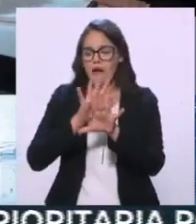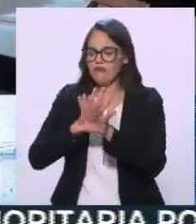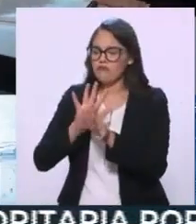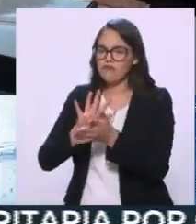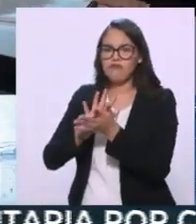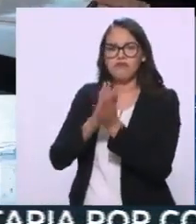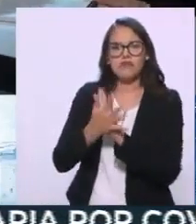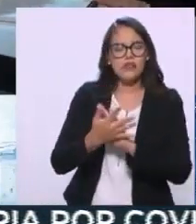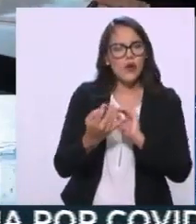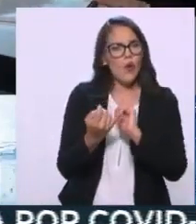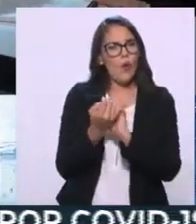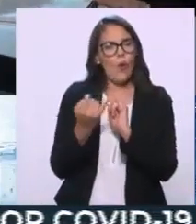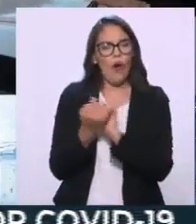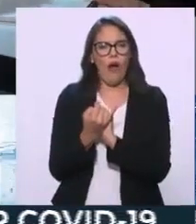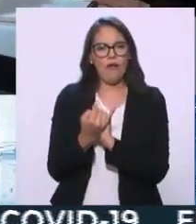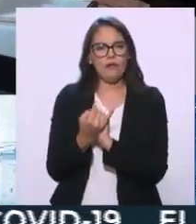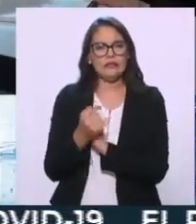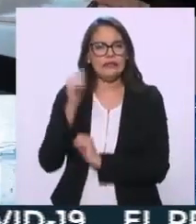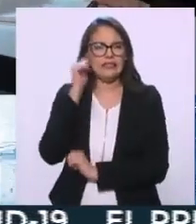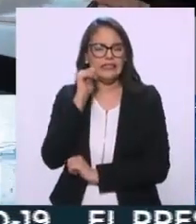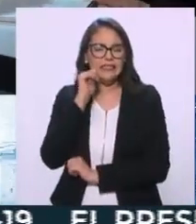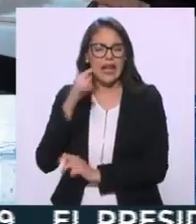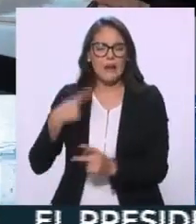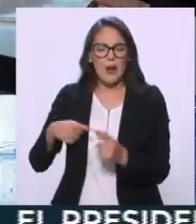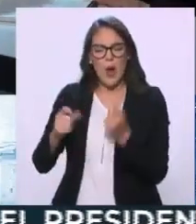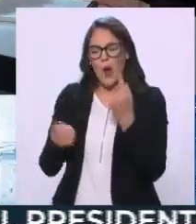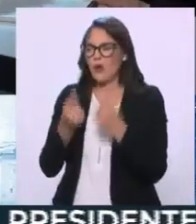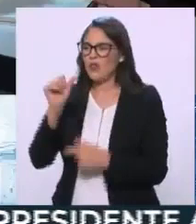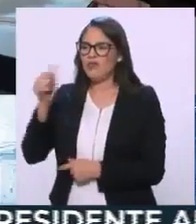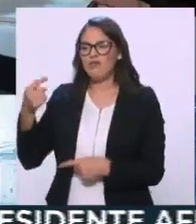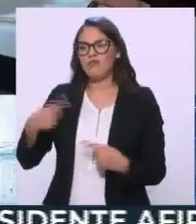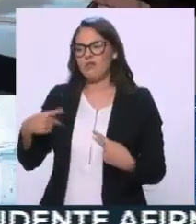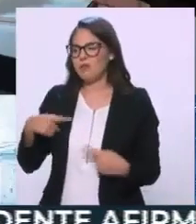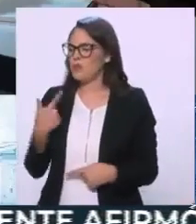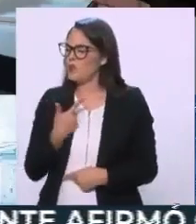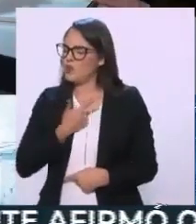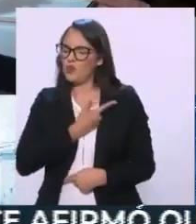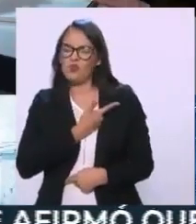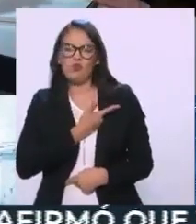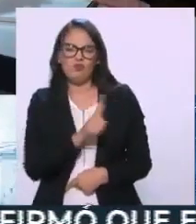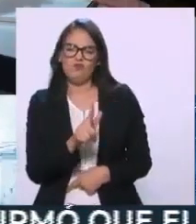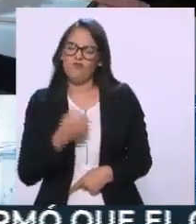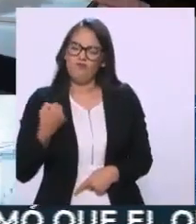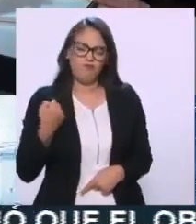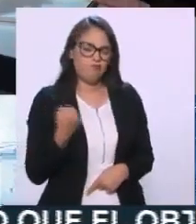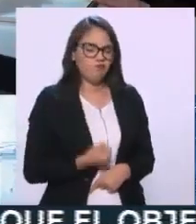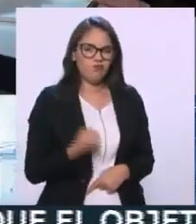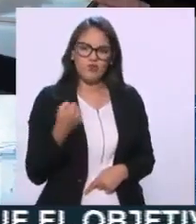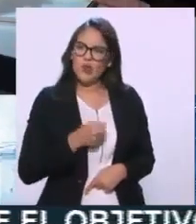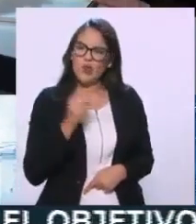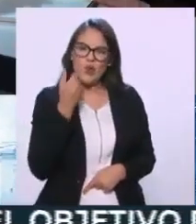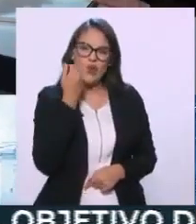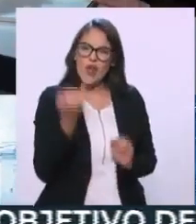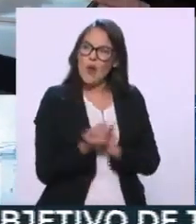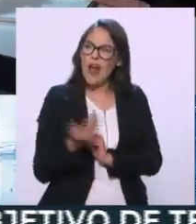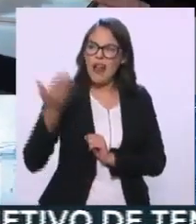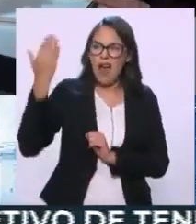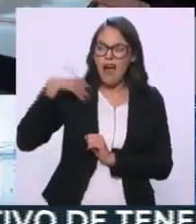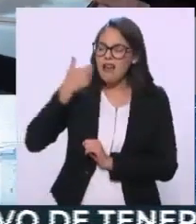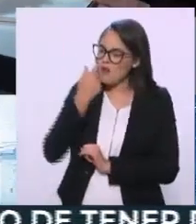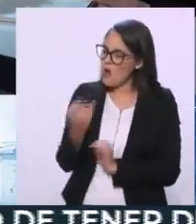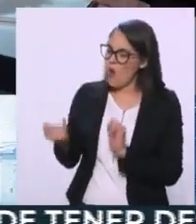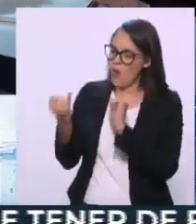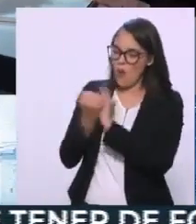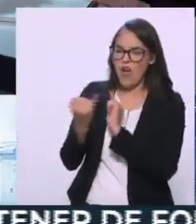procesos de transformación, hay resistencia, hay oposición a regresar a un modelo anterior